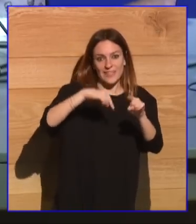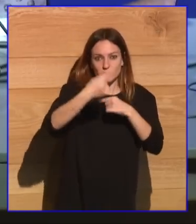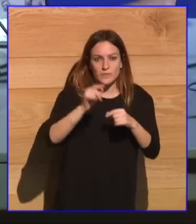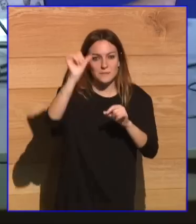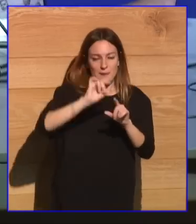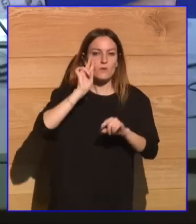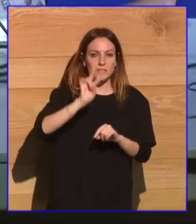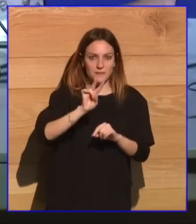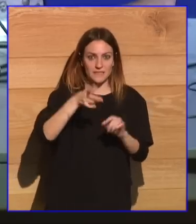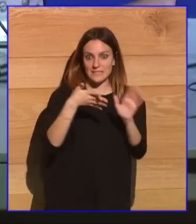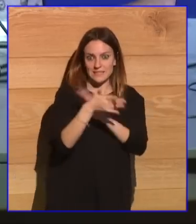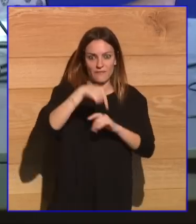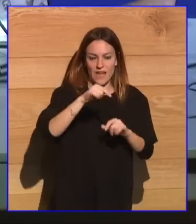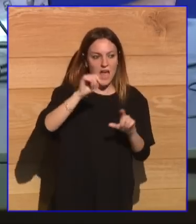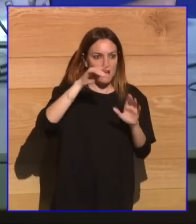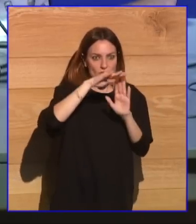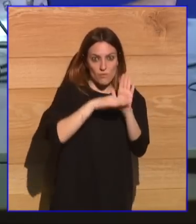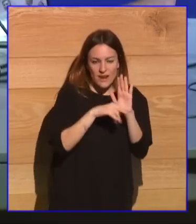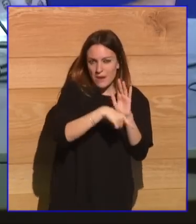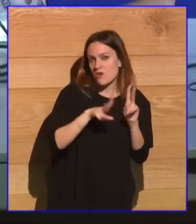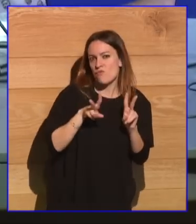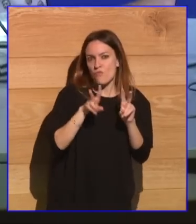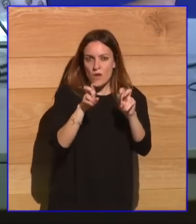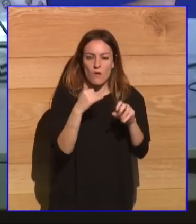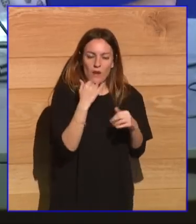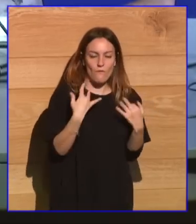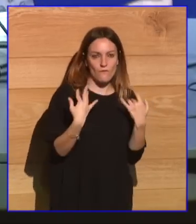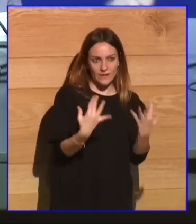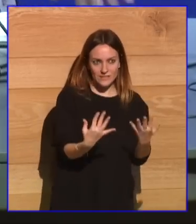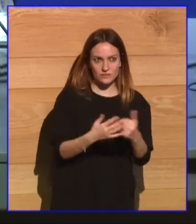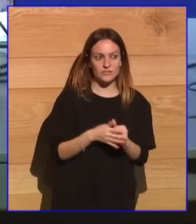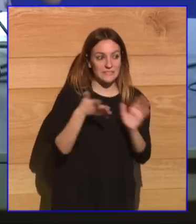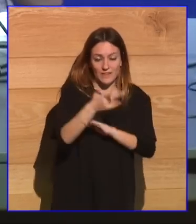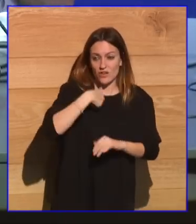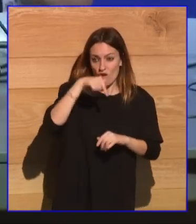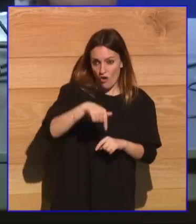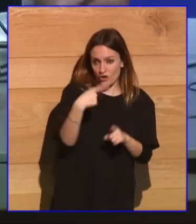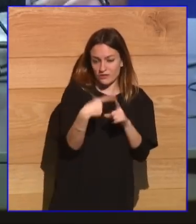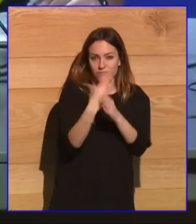por eso este programa va a ser nuevo, va a ser fresco. Yo creo que voy a estar menos acertado. Yo creo que...